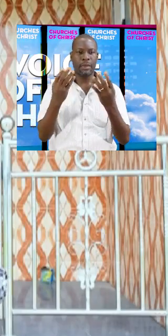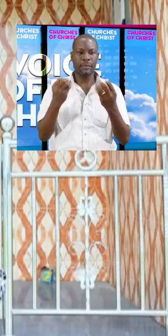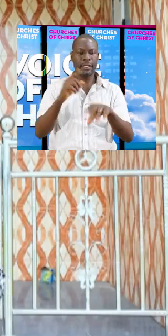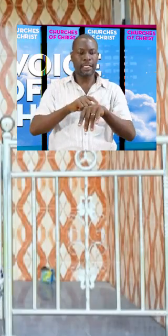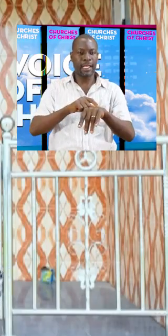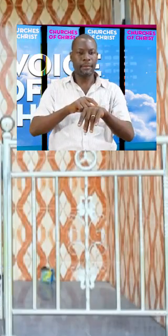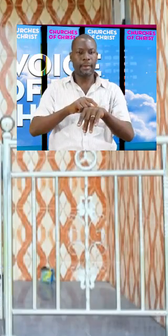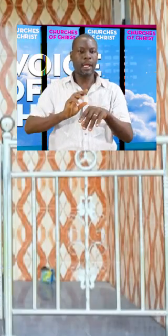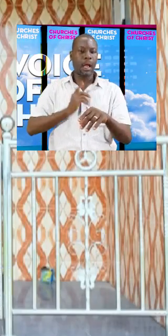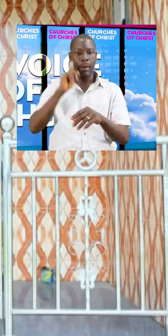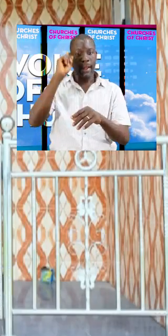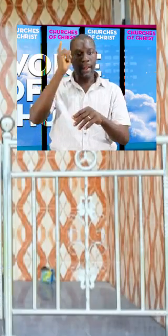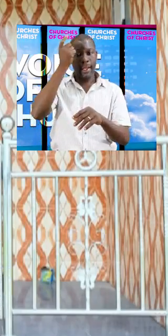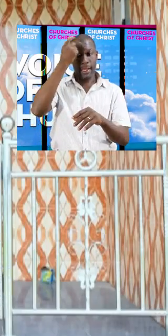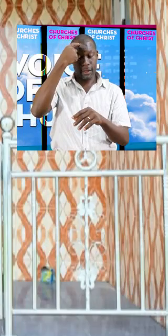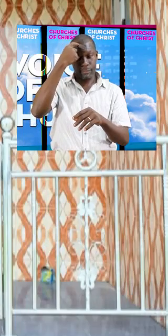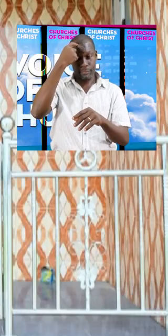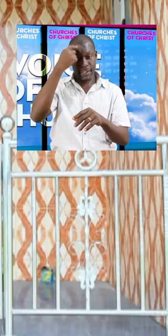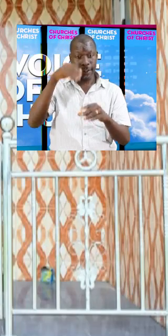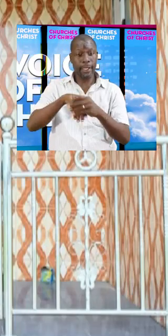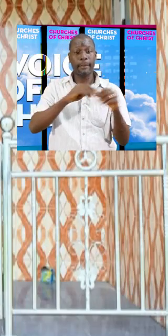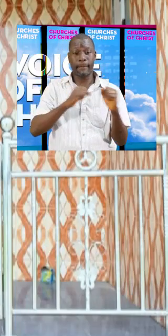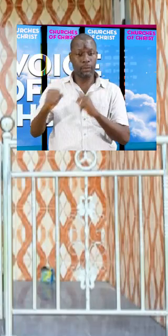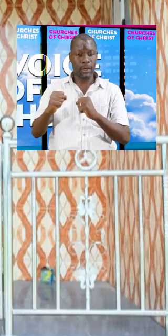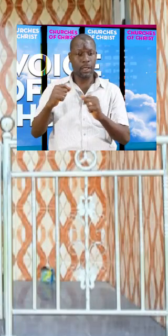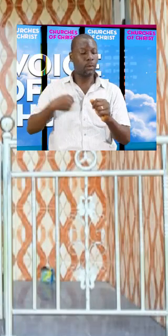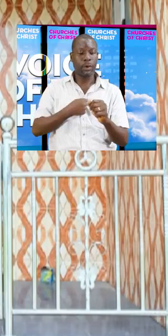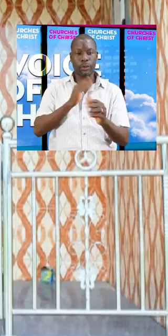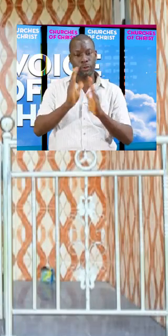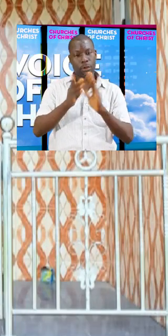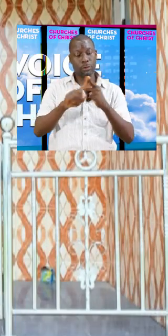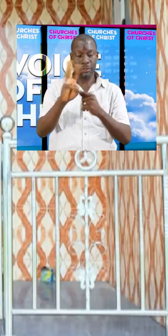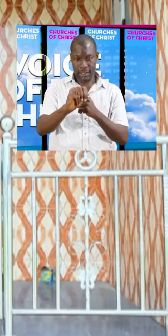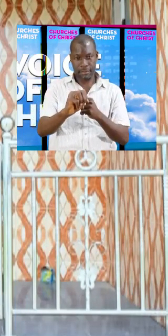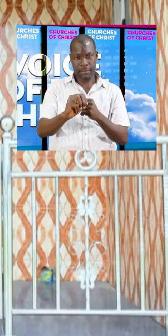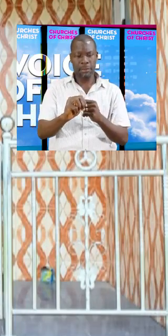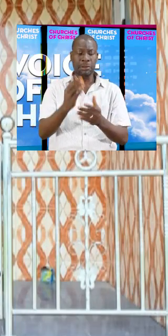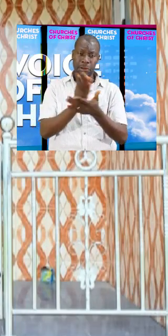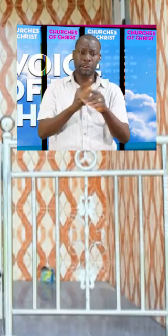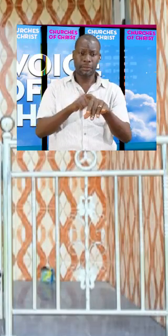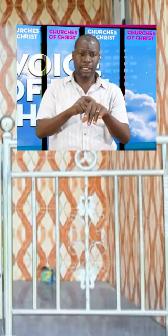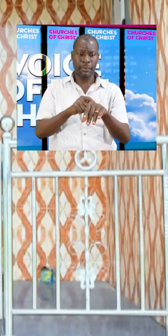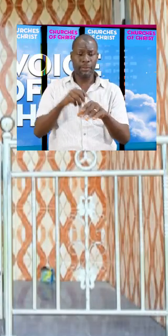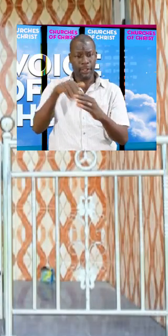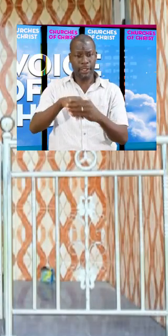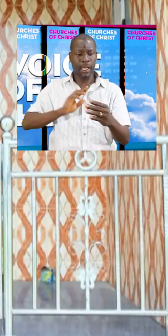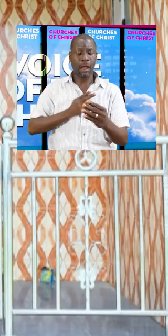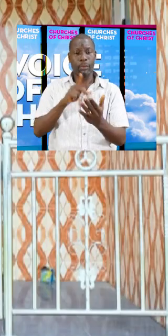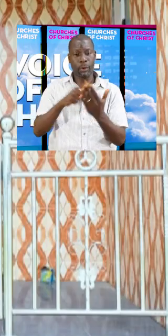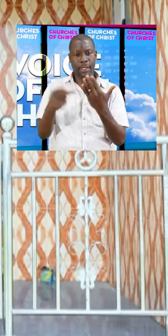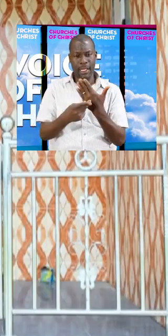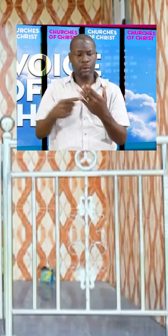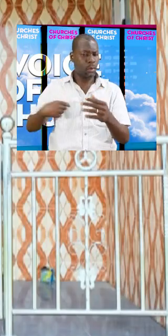aban a owo so no aye ana ye kasa e de kire wo mo eduru bre bia obi programs no bohunu se ye